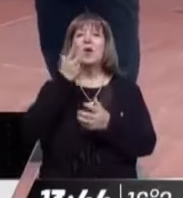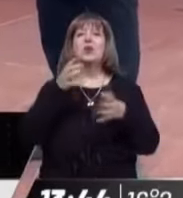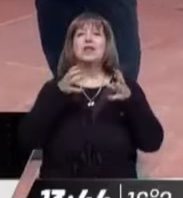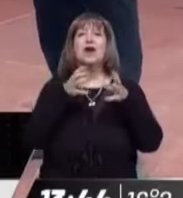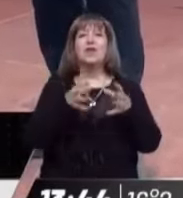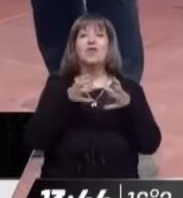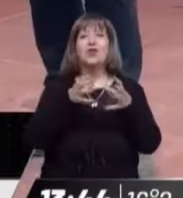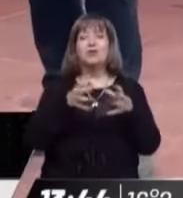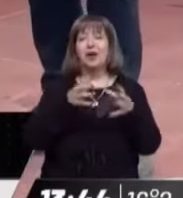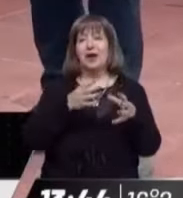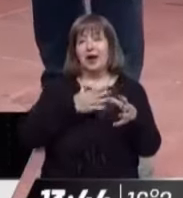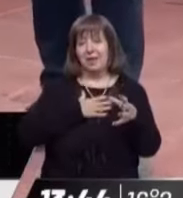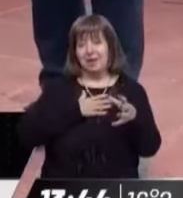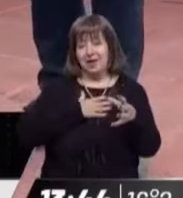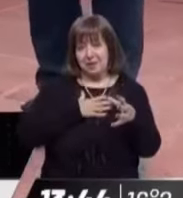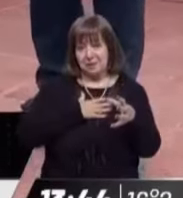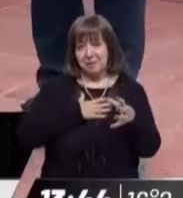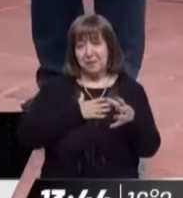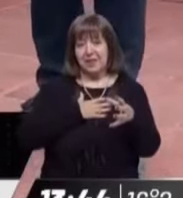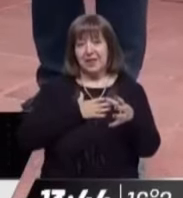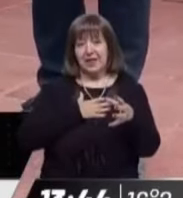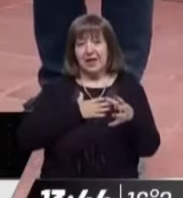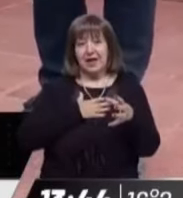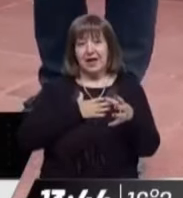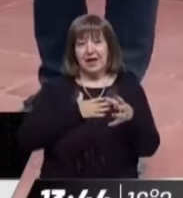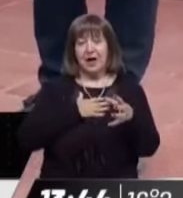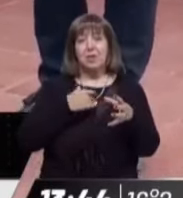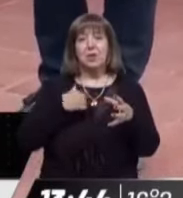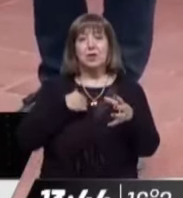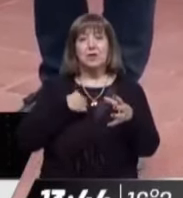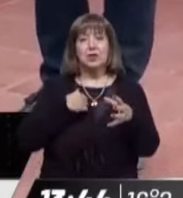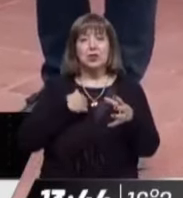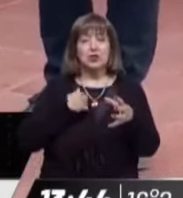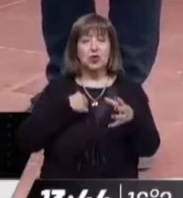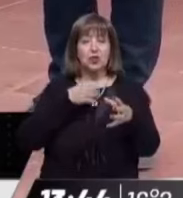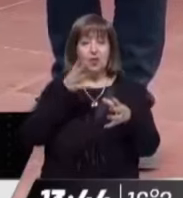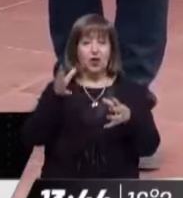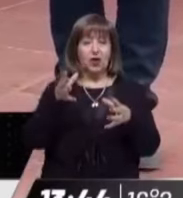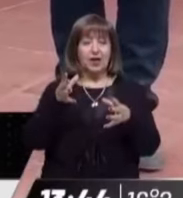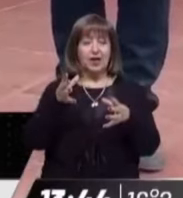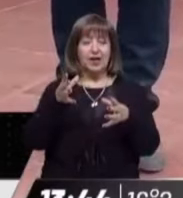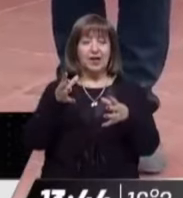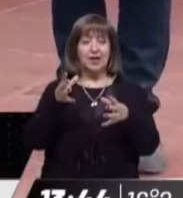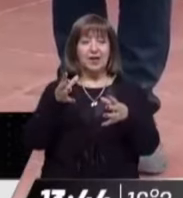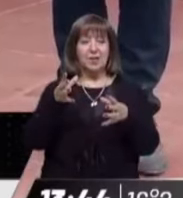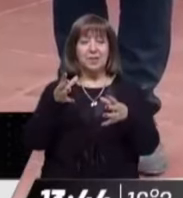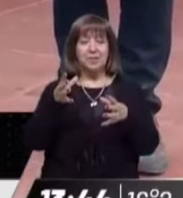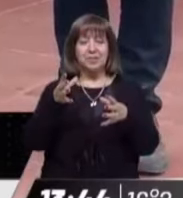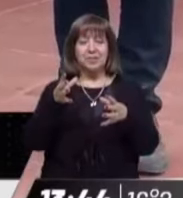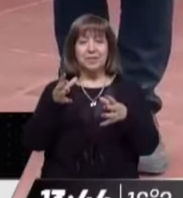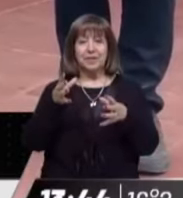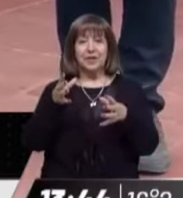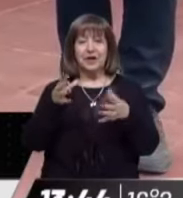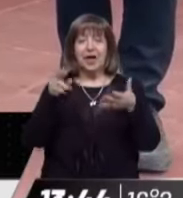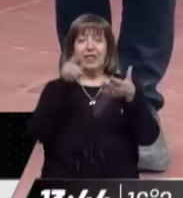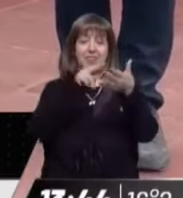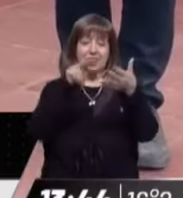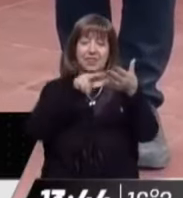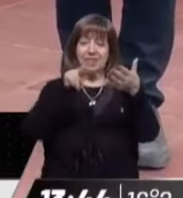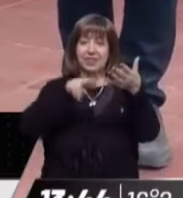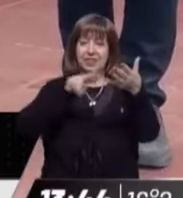Porque siento cuando voy a trabajar no tengo que leer todo de un papelito